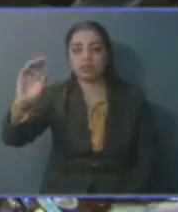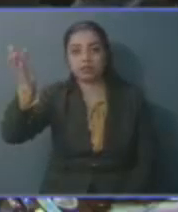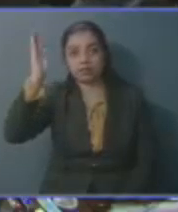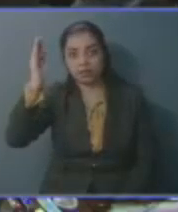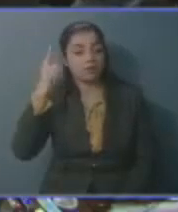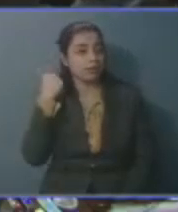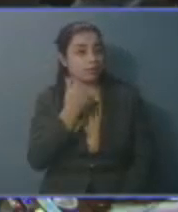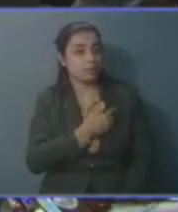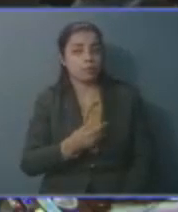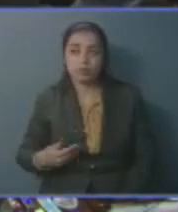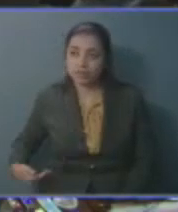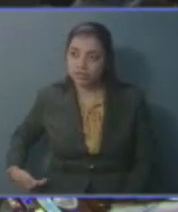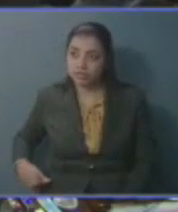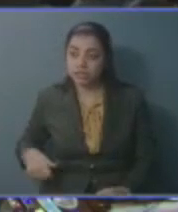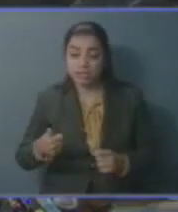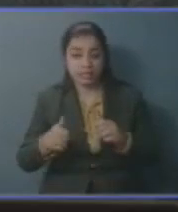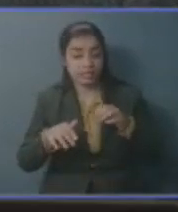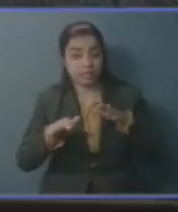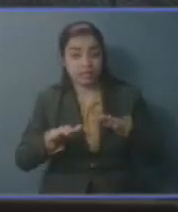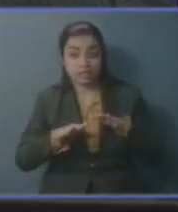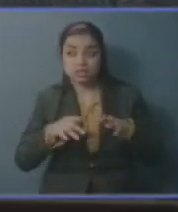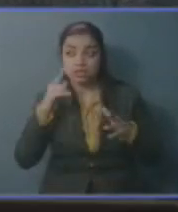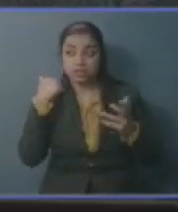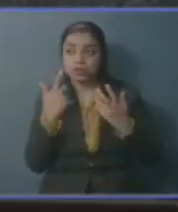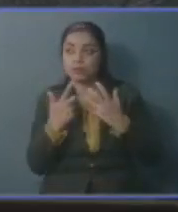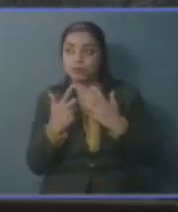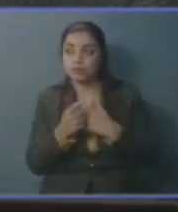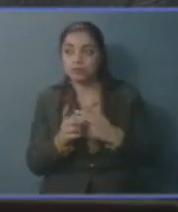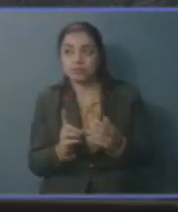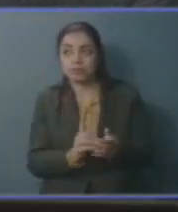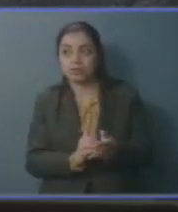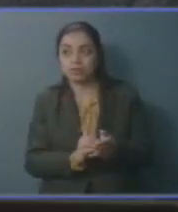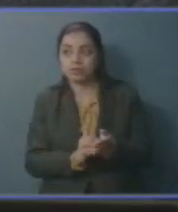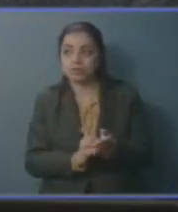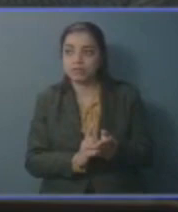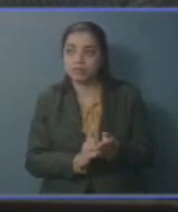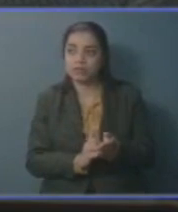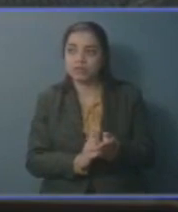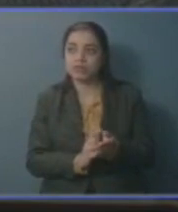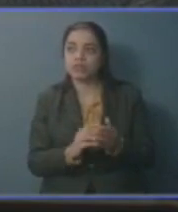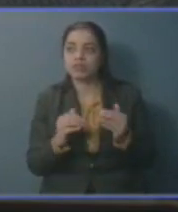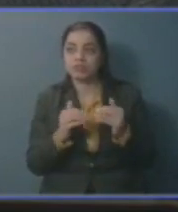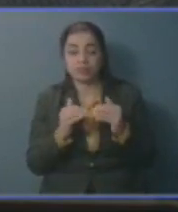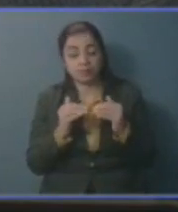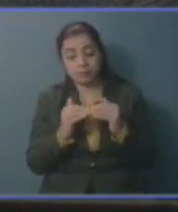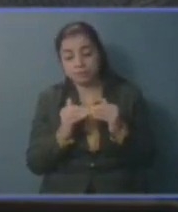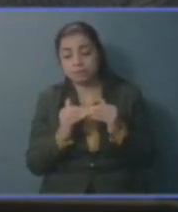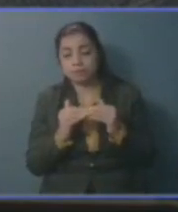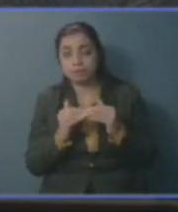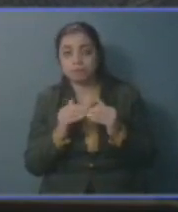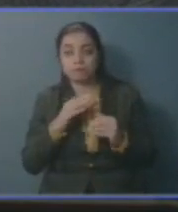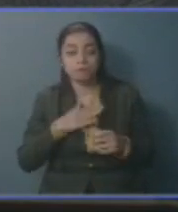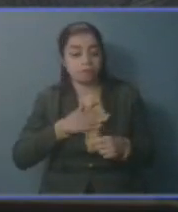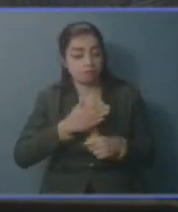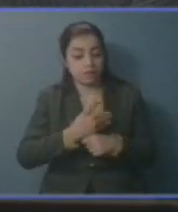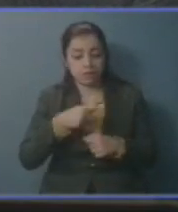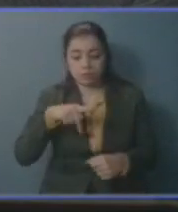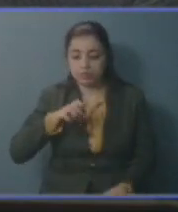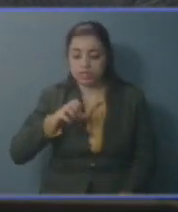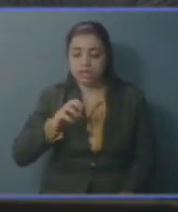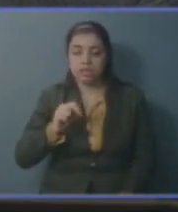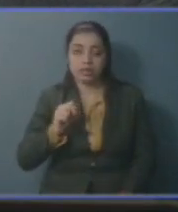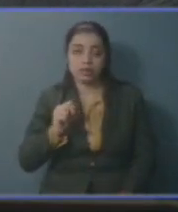Gracias, señor presidente, compañeros y compañeras diputados. También como Partido de Concertación